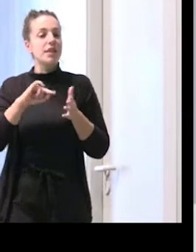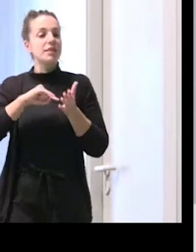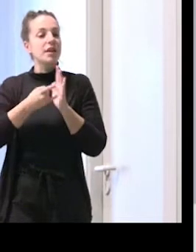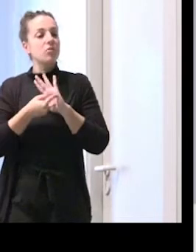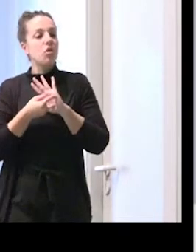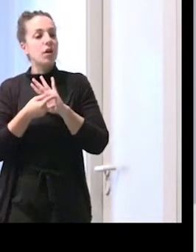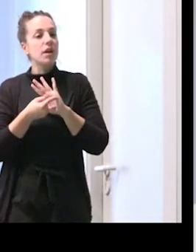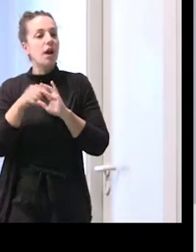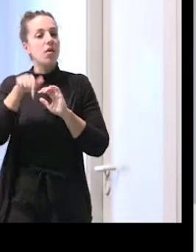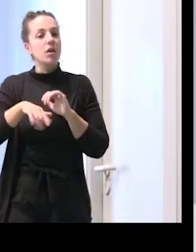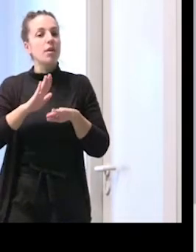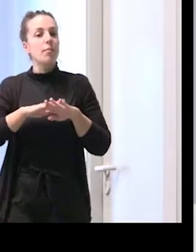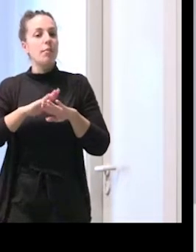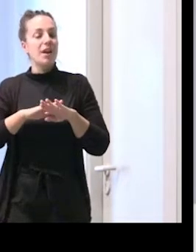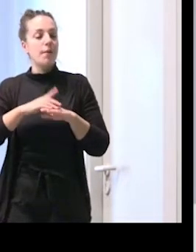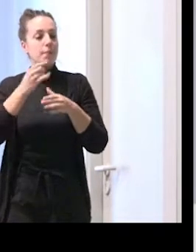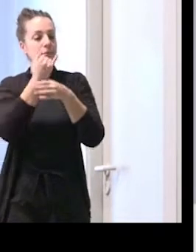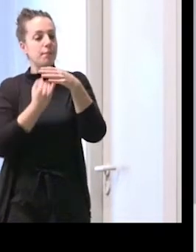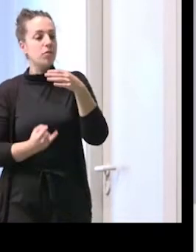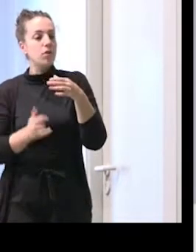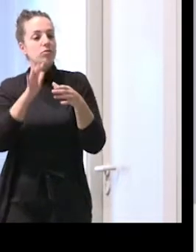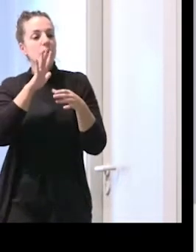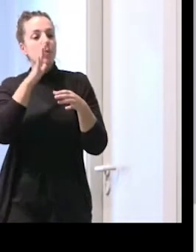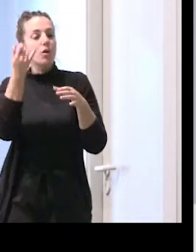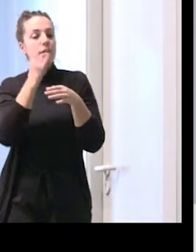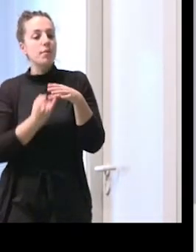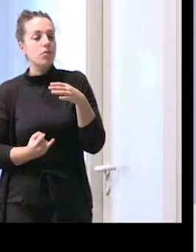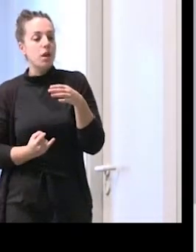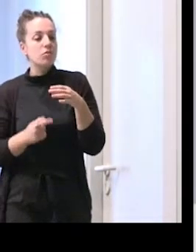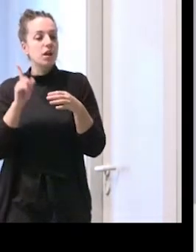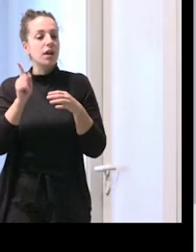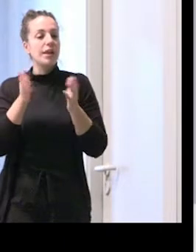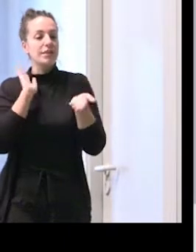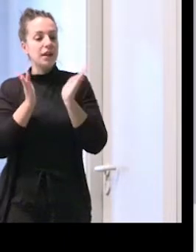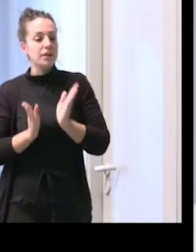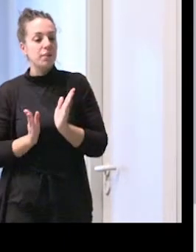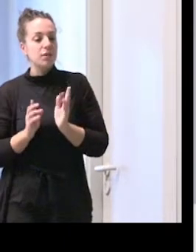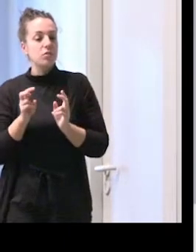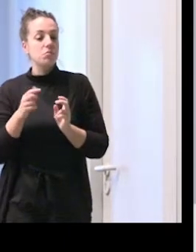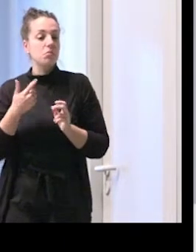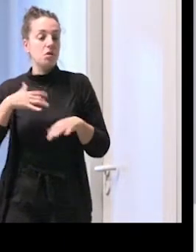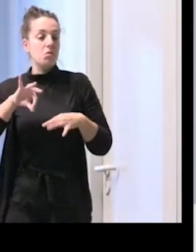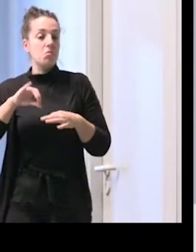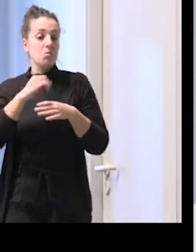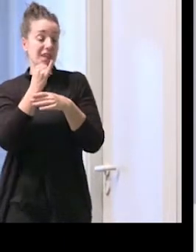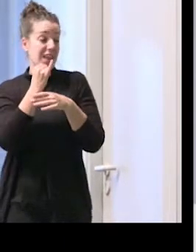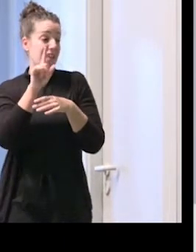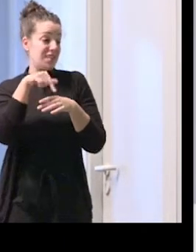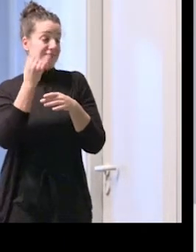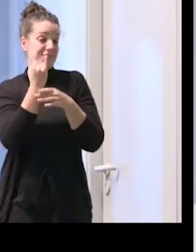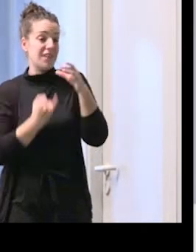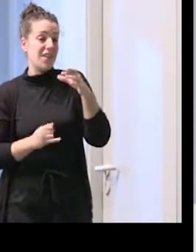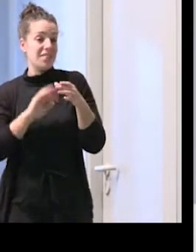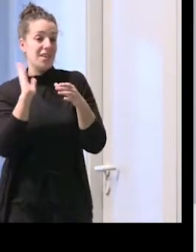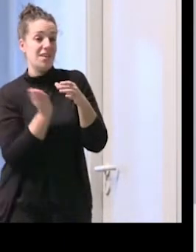ejemplo, para ciertas condiciones de la médula ósea. Se toma médula ósea, se hace algún tratamiento que en teoría va a dañar la médula ósea y después se vuelven a poner esas